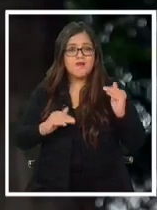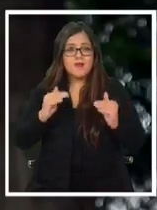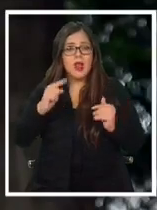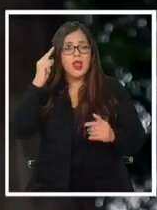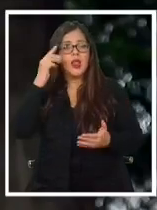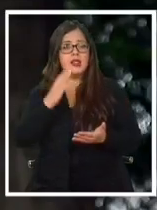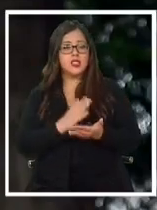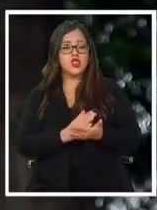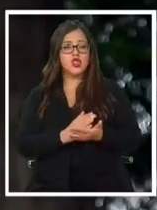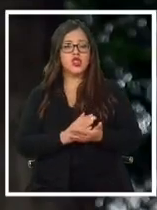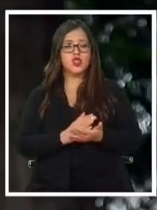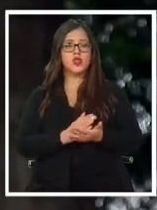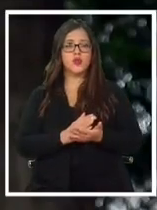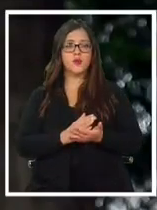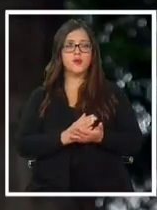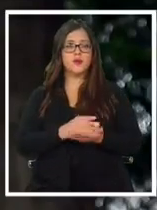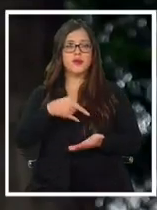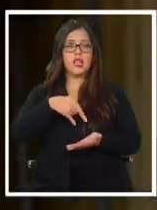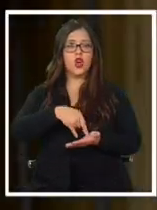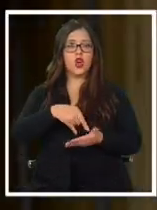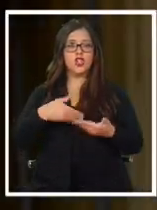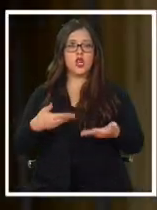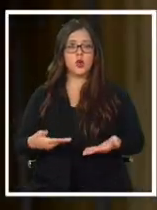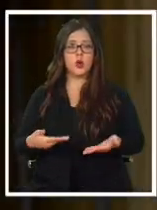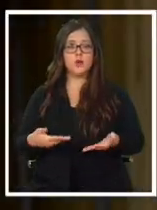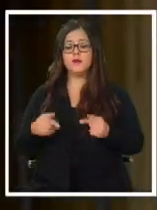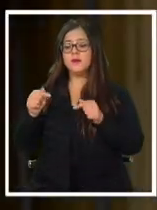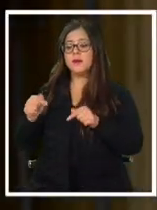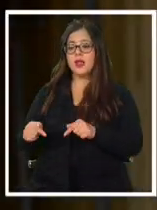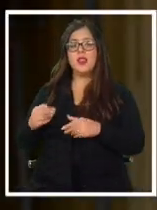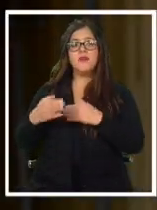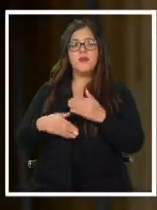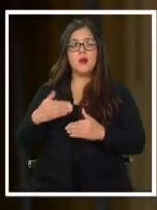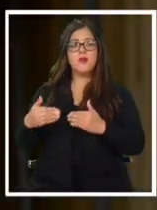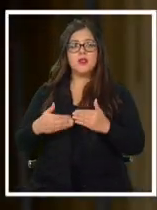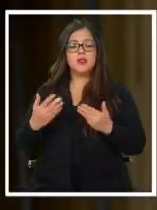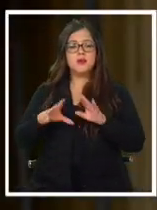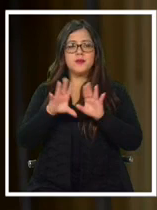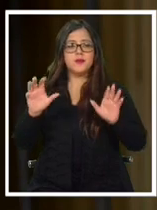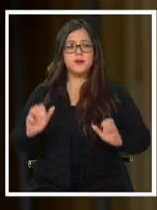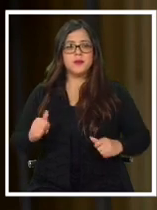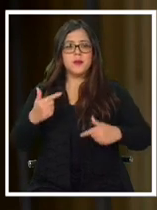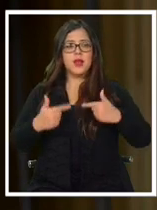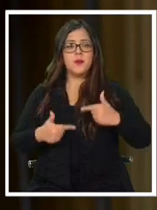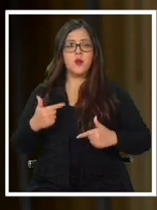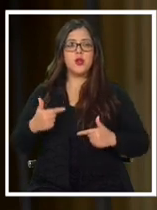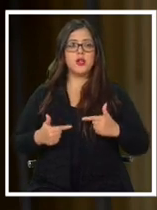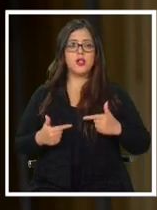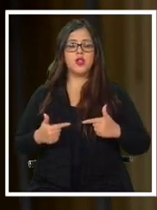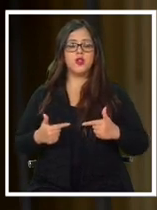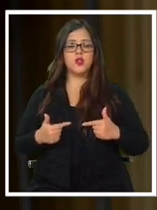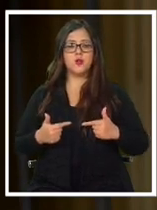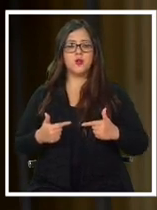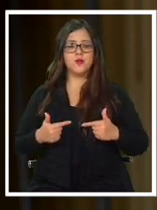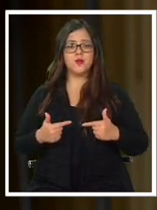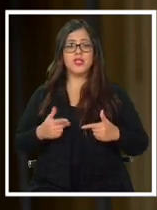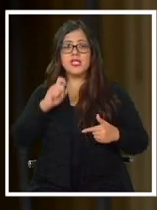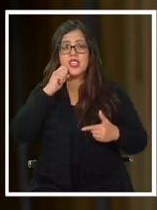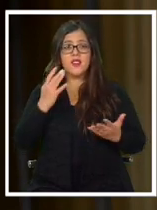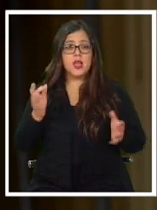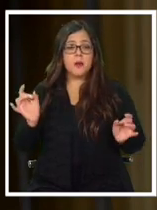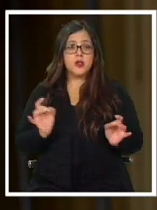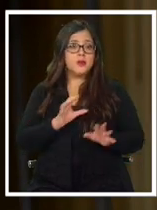del Congreso existente. Vamos a avanzar mañana a un sistema político que va a hacer a Chile más